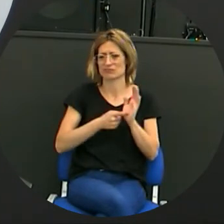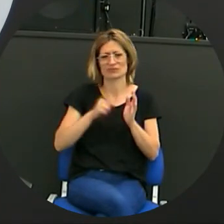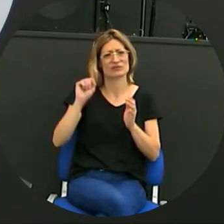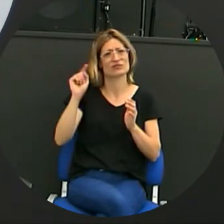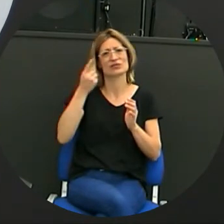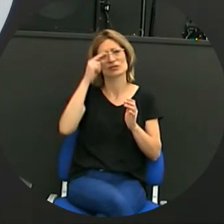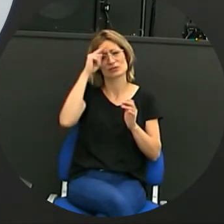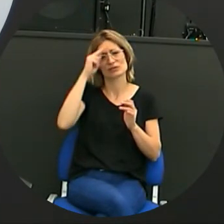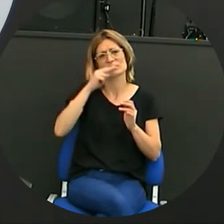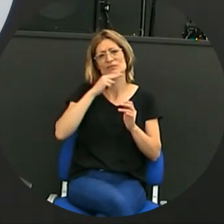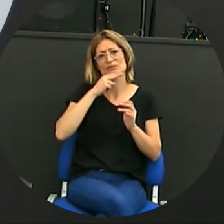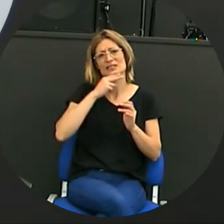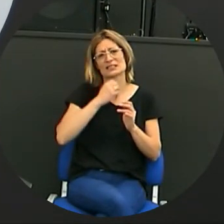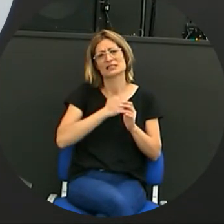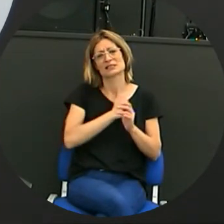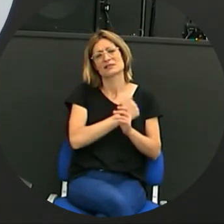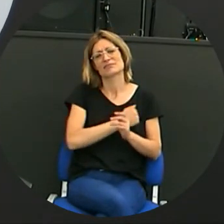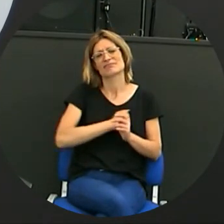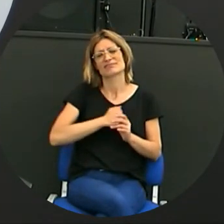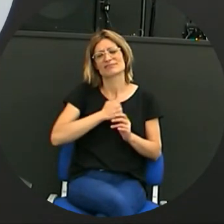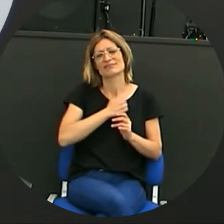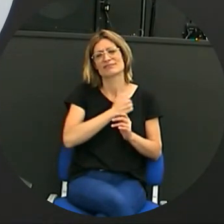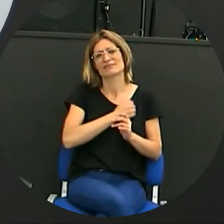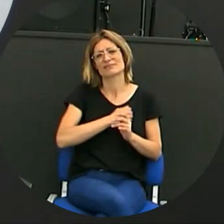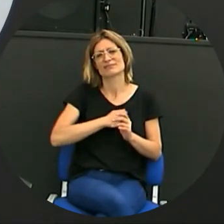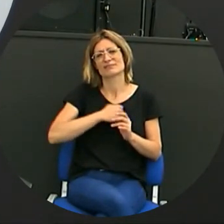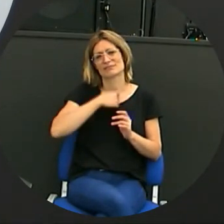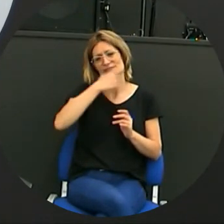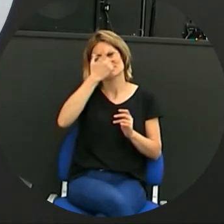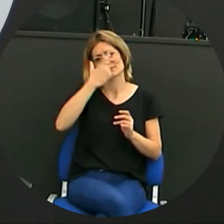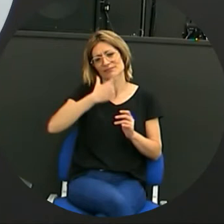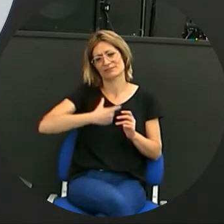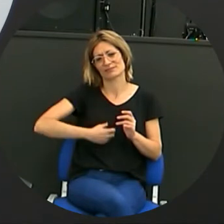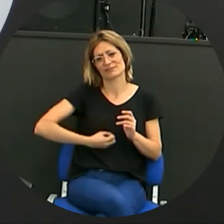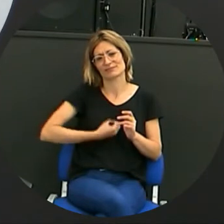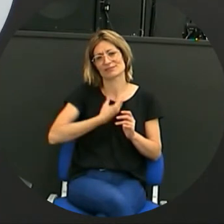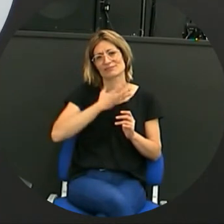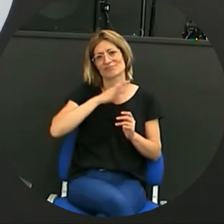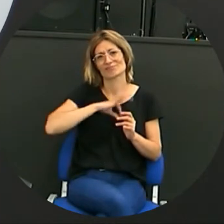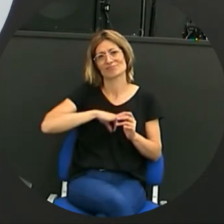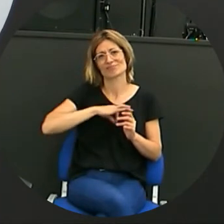Padre traiga sanidad en el espíritu, en el alma y en el cuerpo.